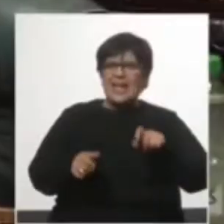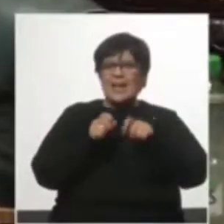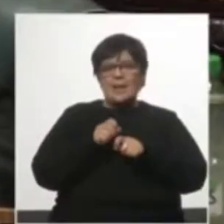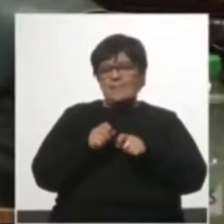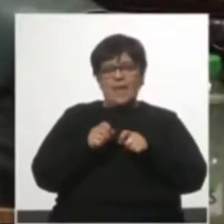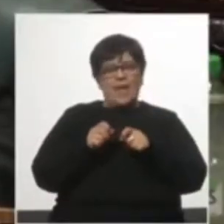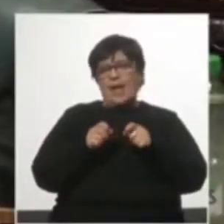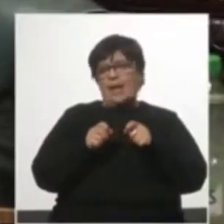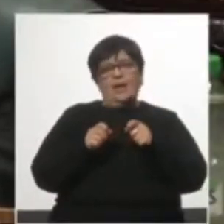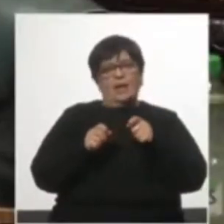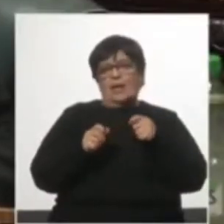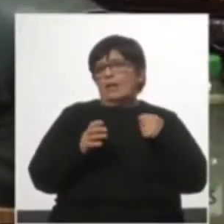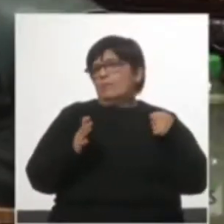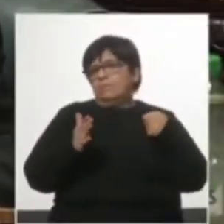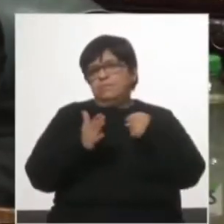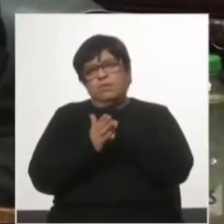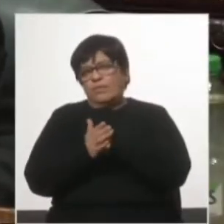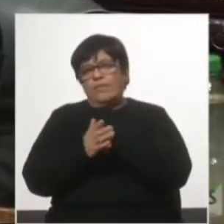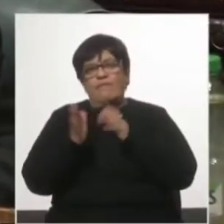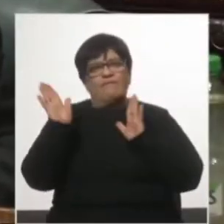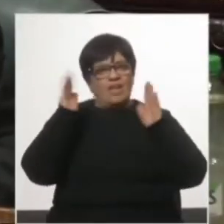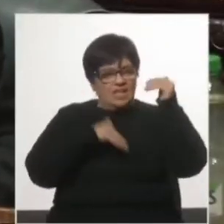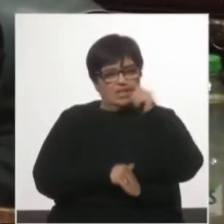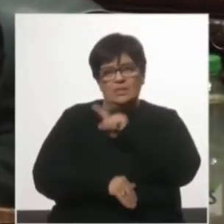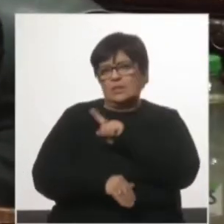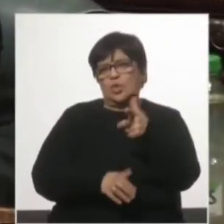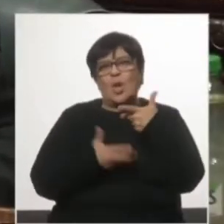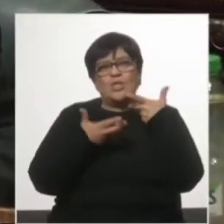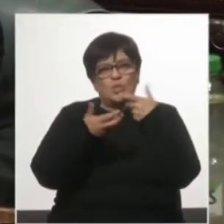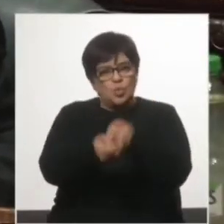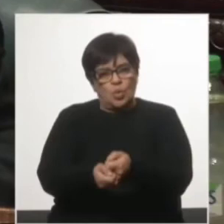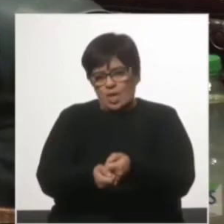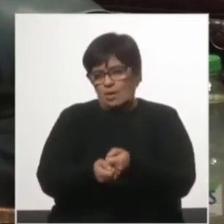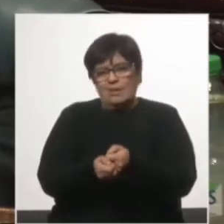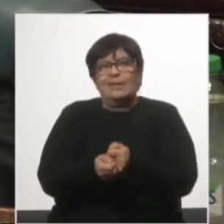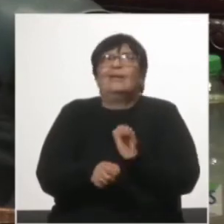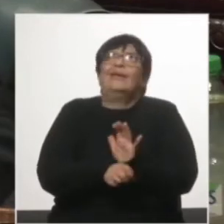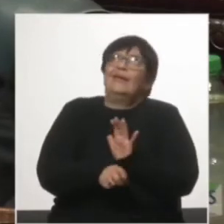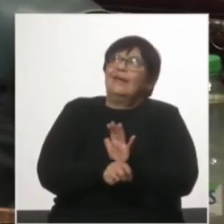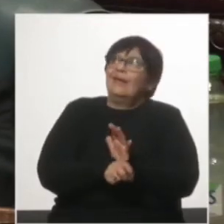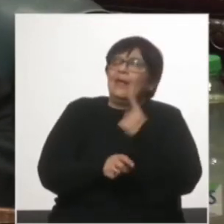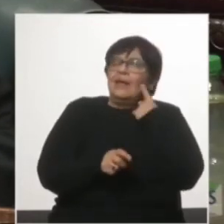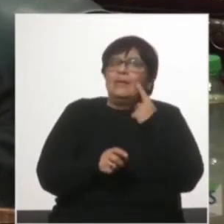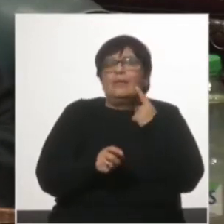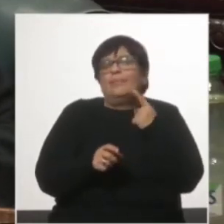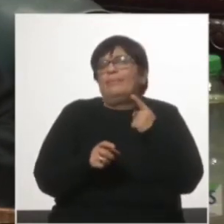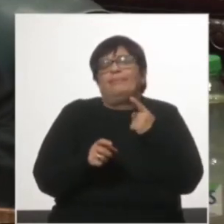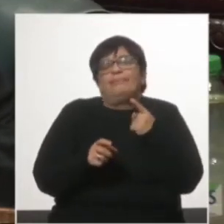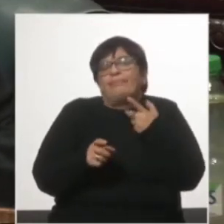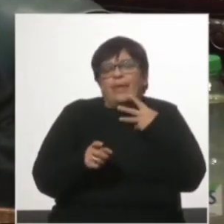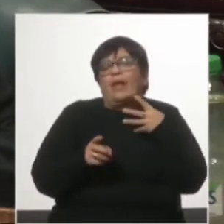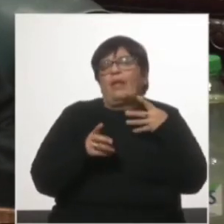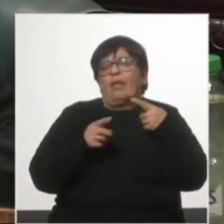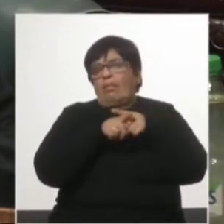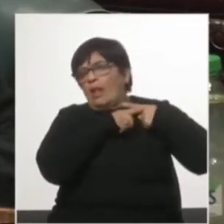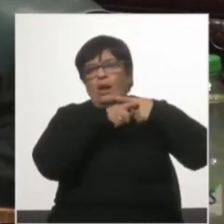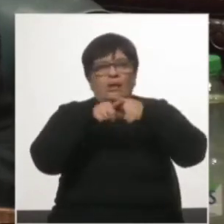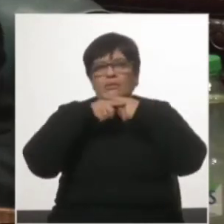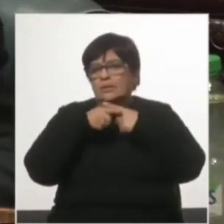Extremos no ayuda, es como pelear con molinos de viento.